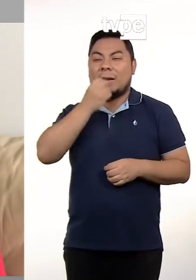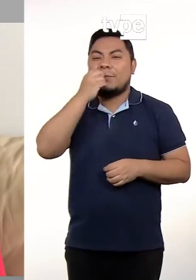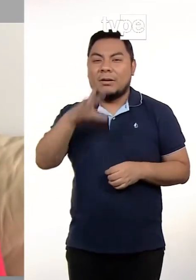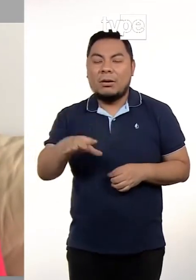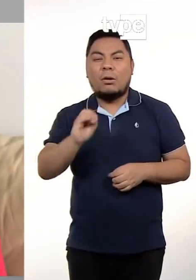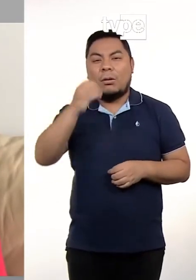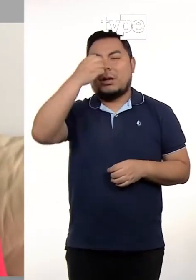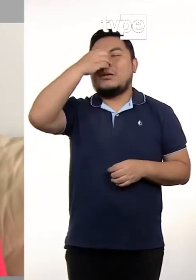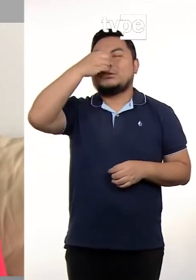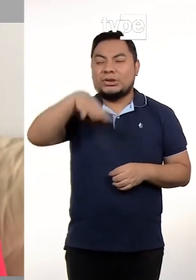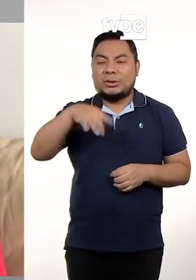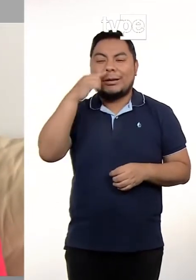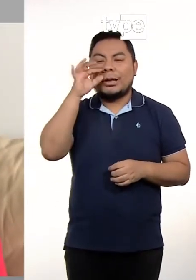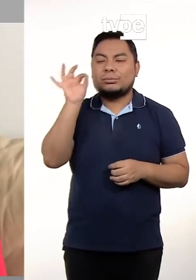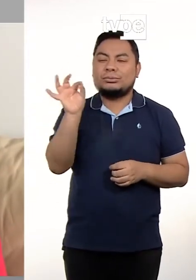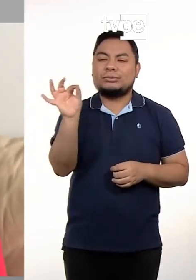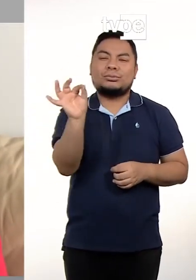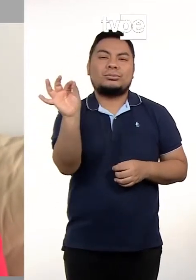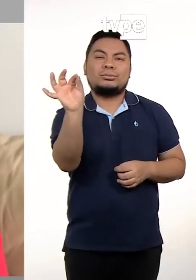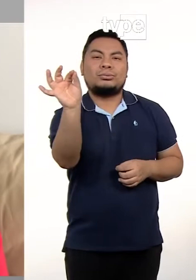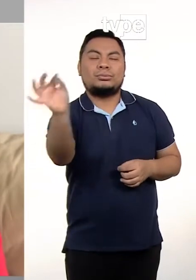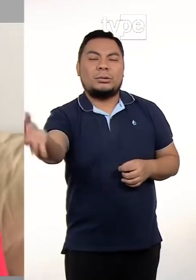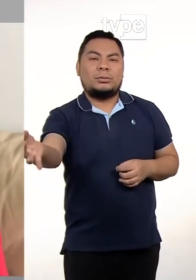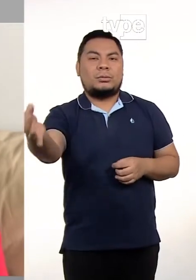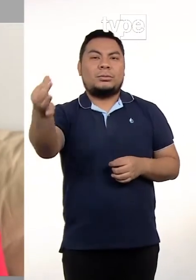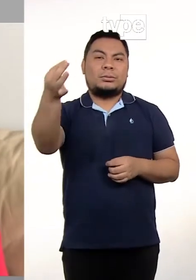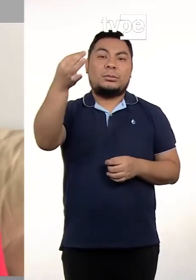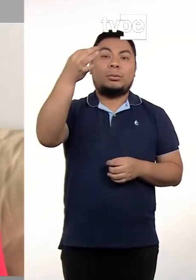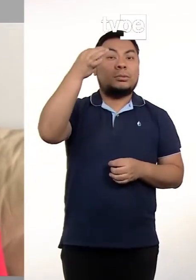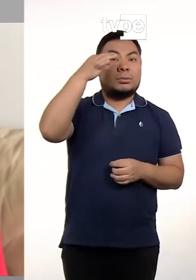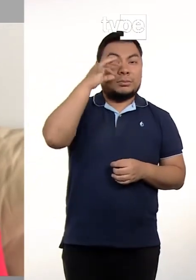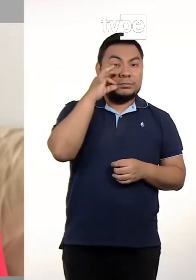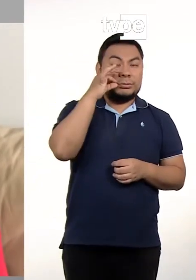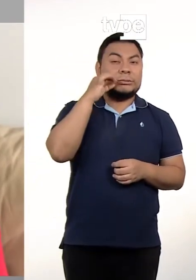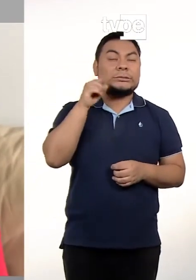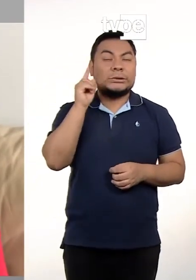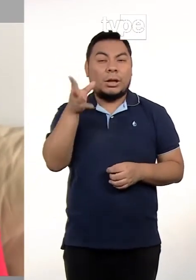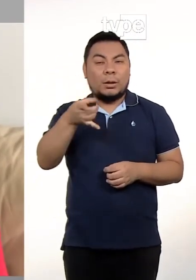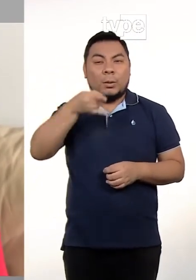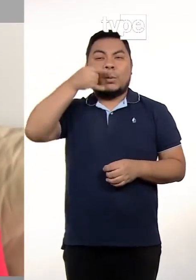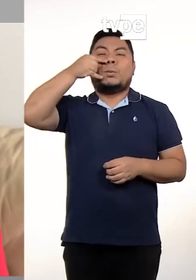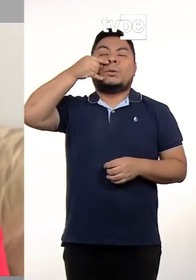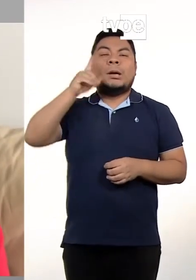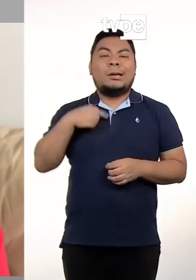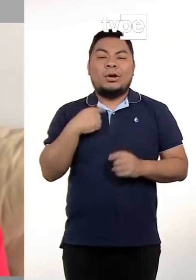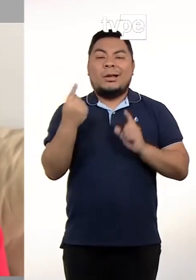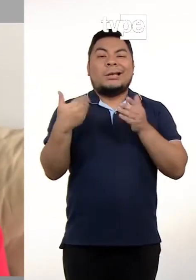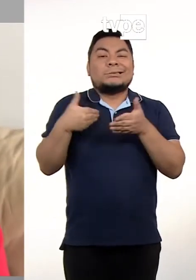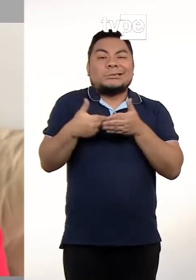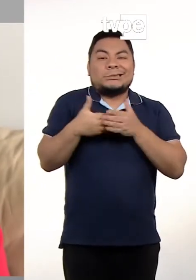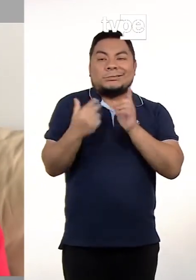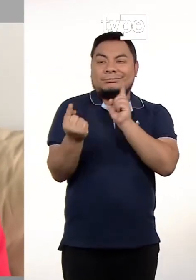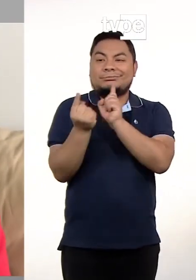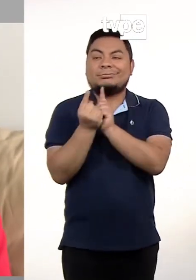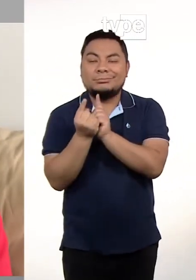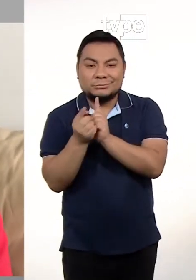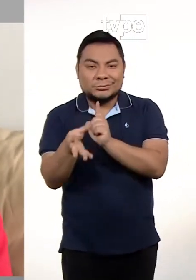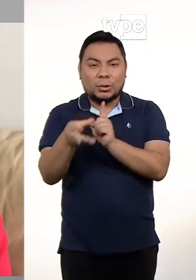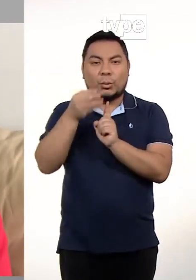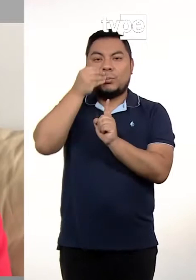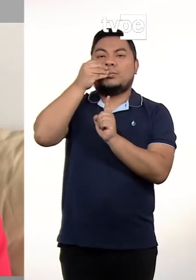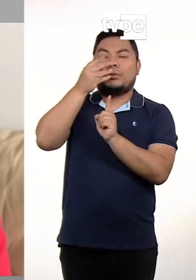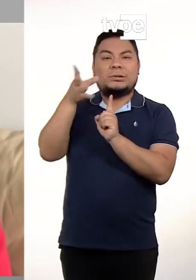pequeñas partículas que nos pueden caer directamente al estar muy cerca de ellos,